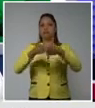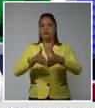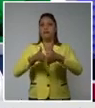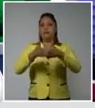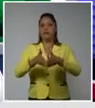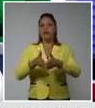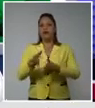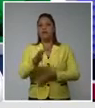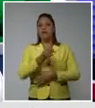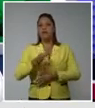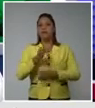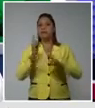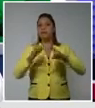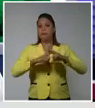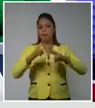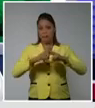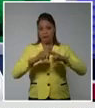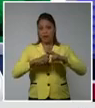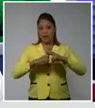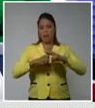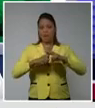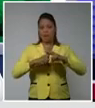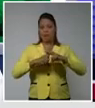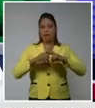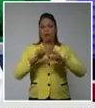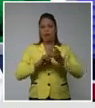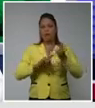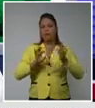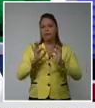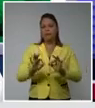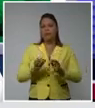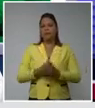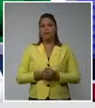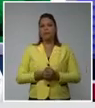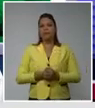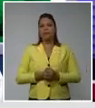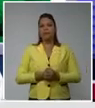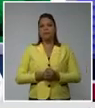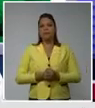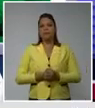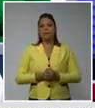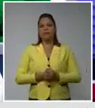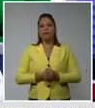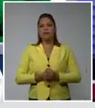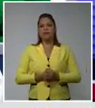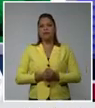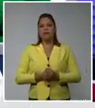municipio Guayamo en esta provincia, que tenía como elemento epidemiológico el